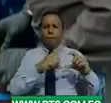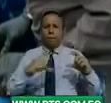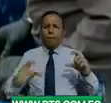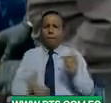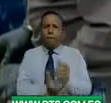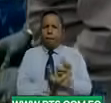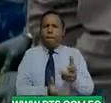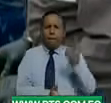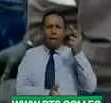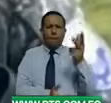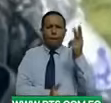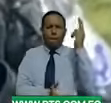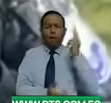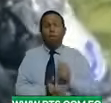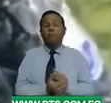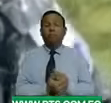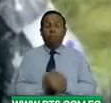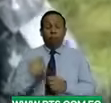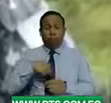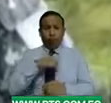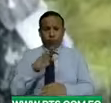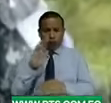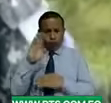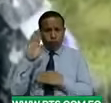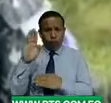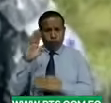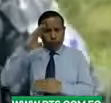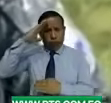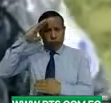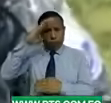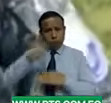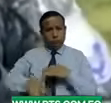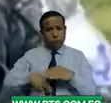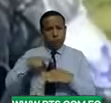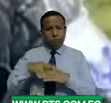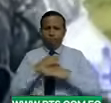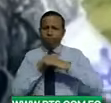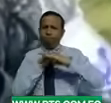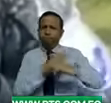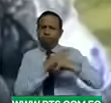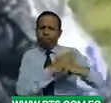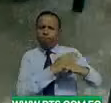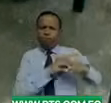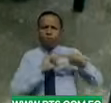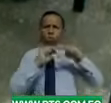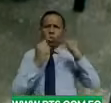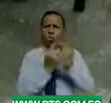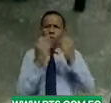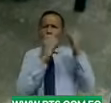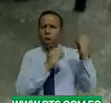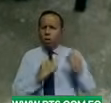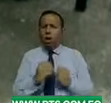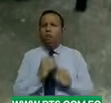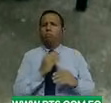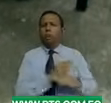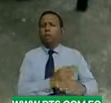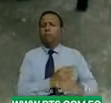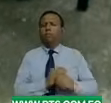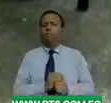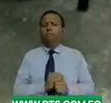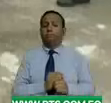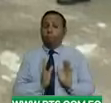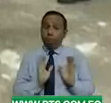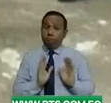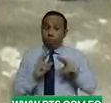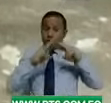el compromiso en el cual nosotros estamos combatiendo contra el crimen organizado. Serán los peritajes los que determinen si